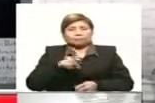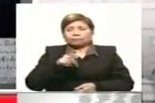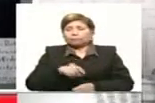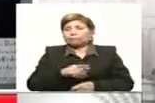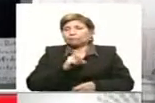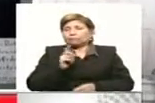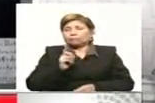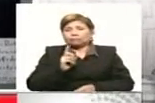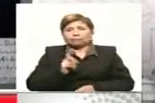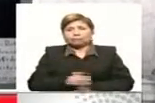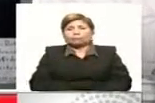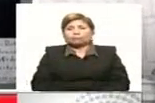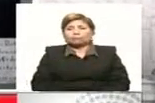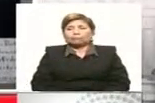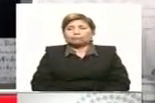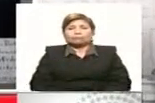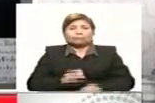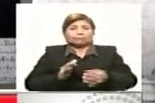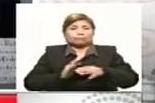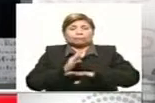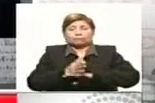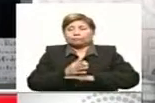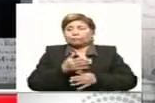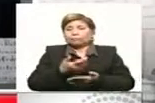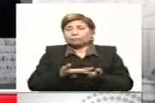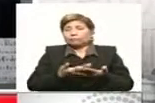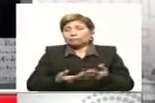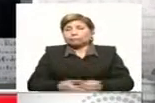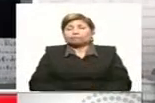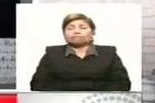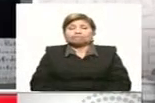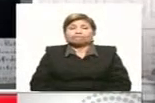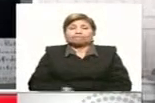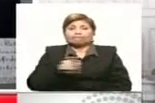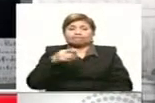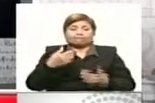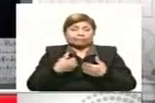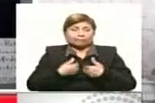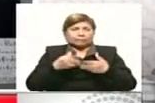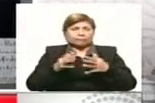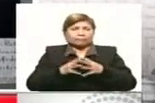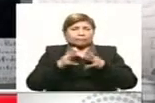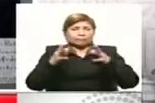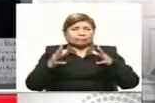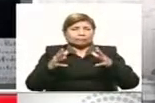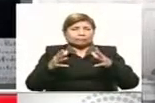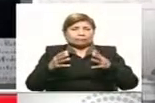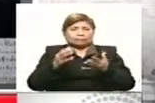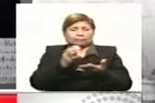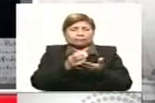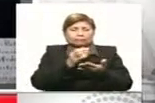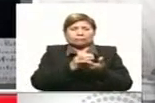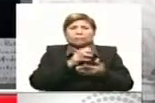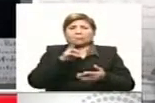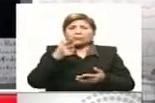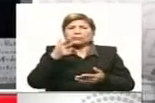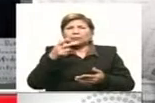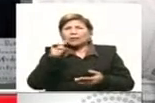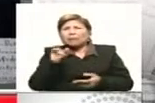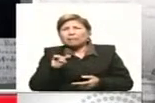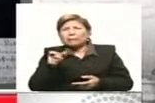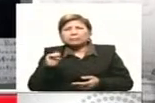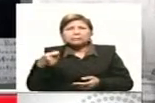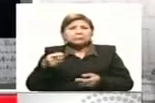que no son trascendentes, ¿no? Como es tener una gran cantidad de contratos por terceros que en realidad